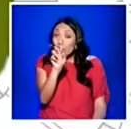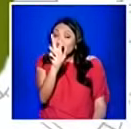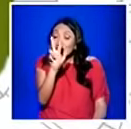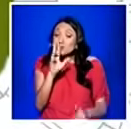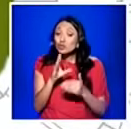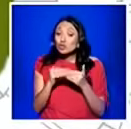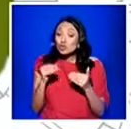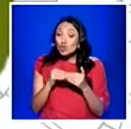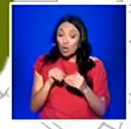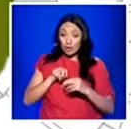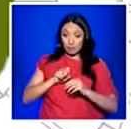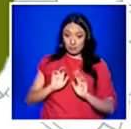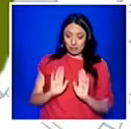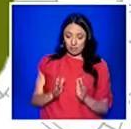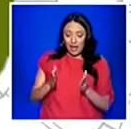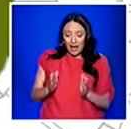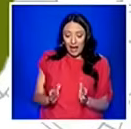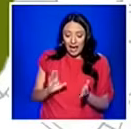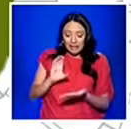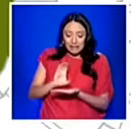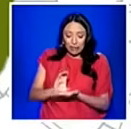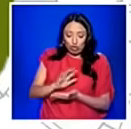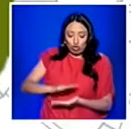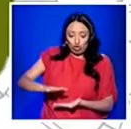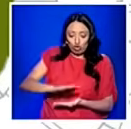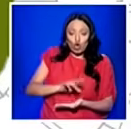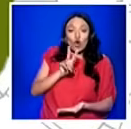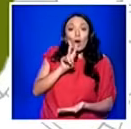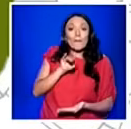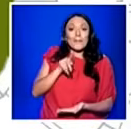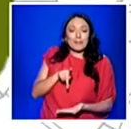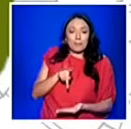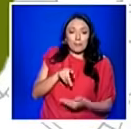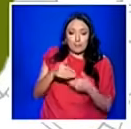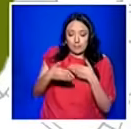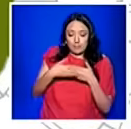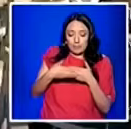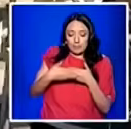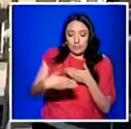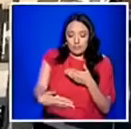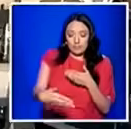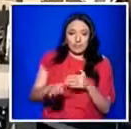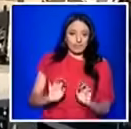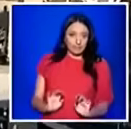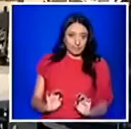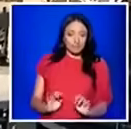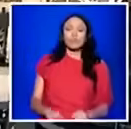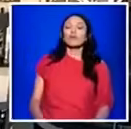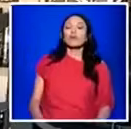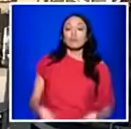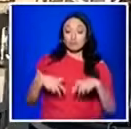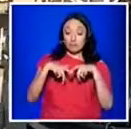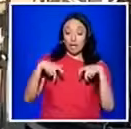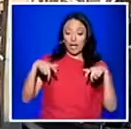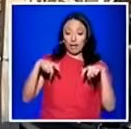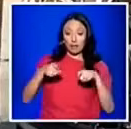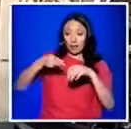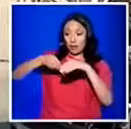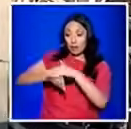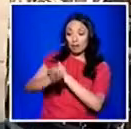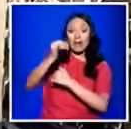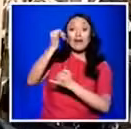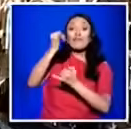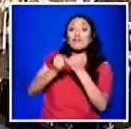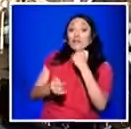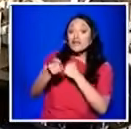$903 por estar en una zona VIP, prácticamente junto al campo de juego. Los boletos para la gran final